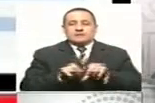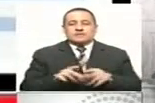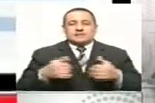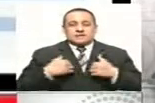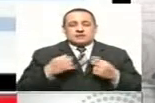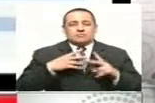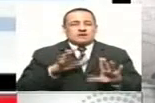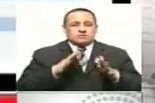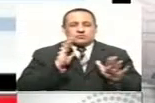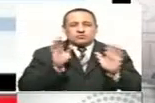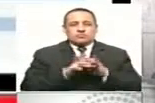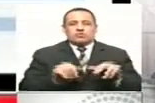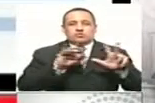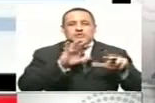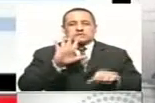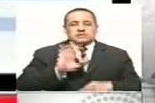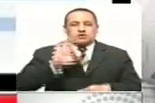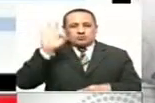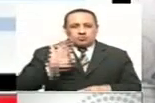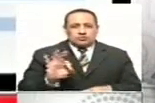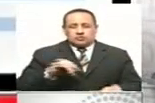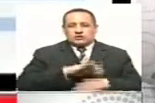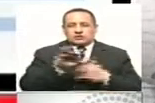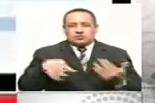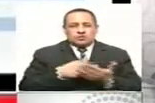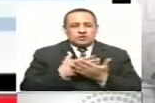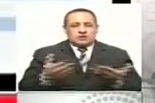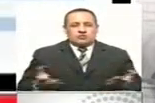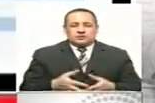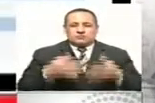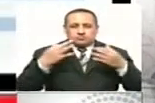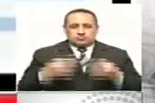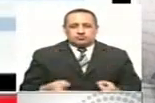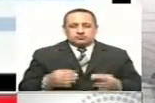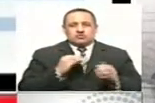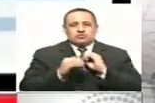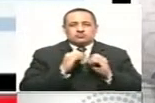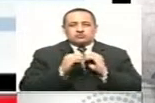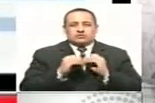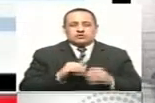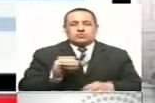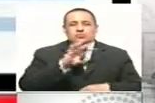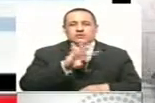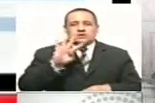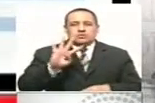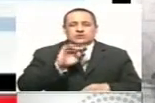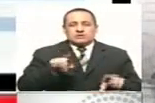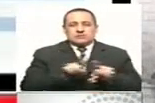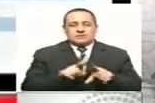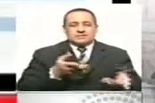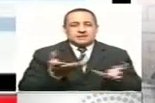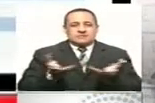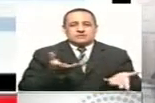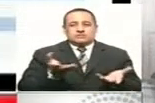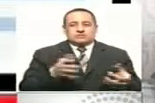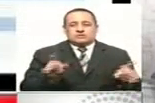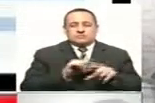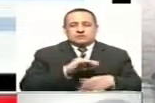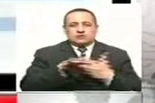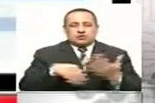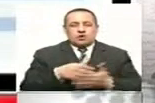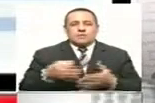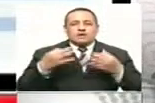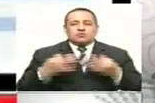tener por lo menos 85% de los recursos de apelación resueltos por el Tribunal del Servicio Civil. Esto para